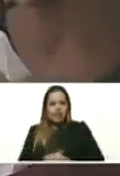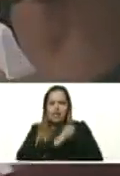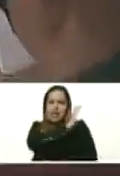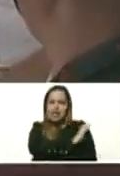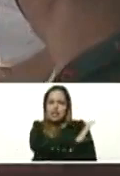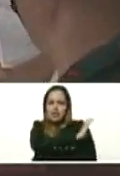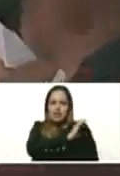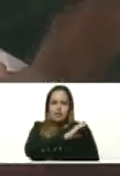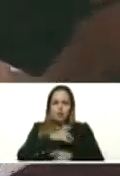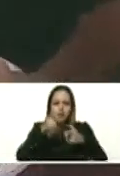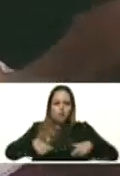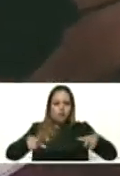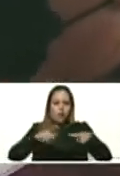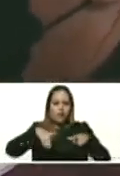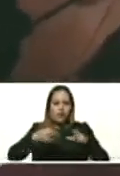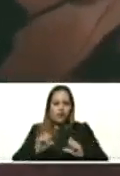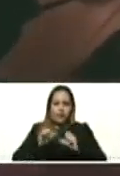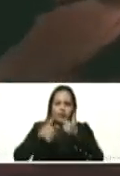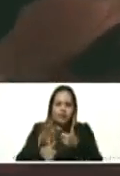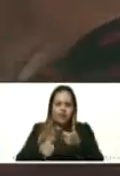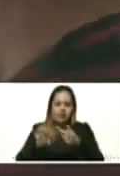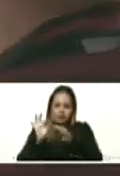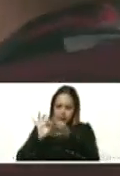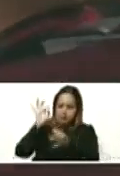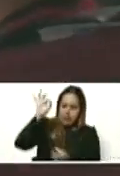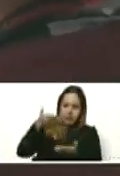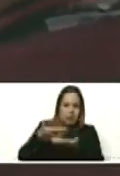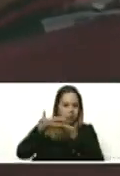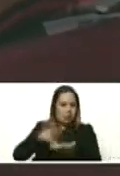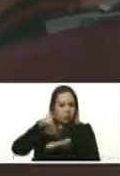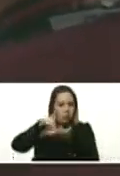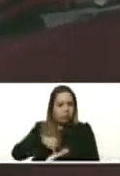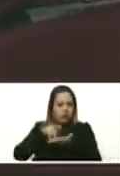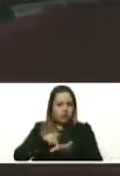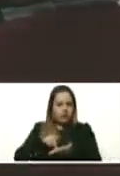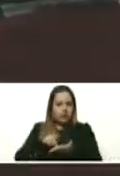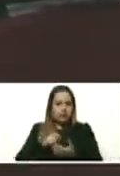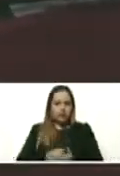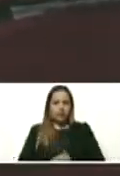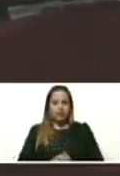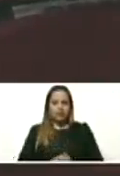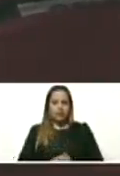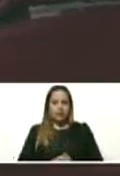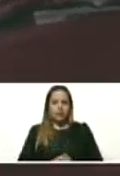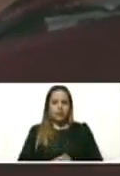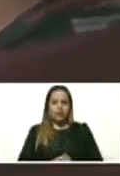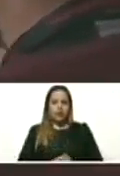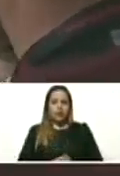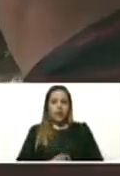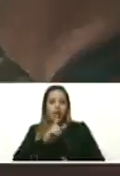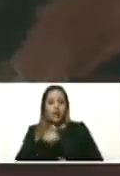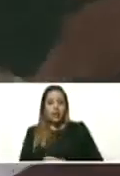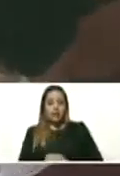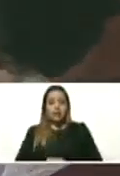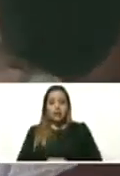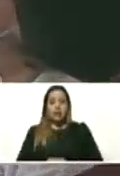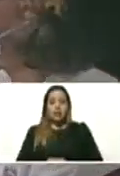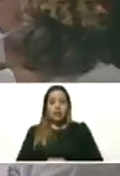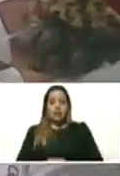dicho donde puede empezar a tallar, evaluar al paciente y bueno, correcto. Totalmente. X,